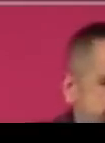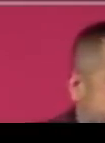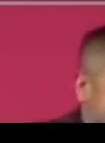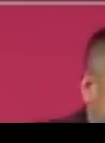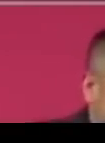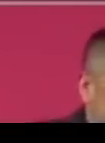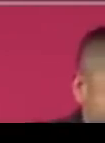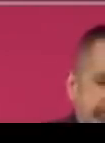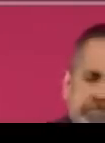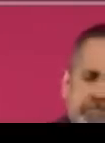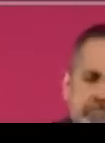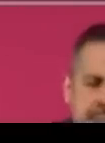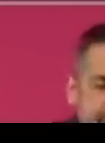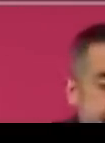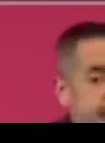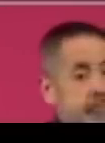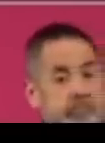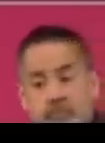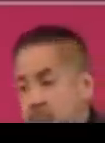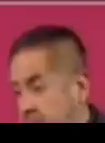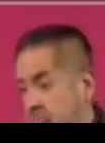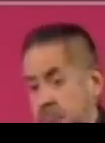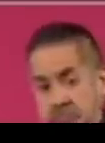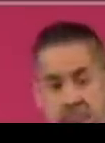se le había dado la libertad